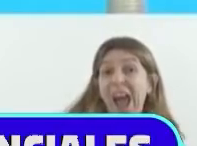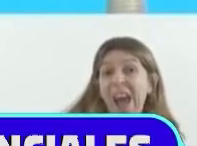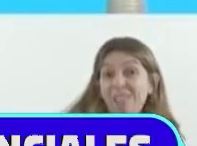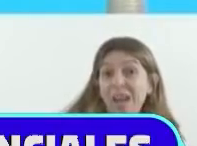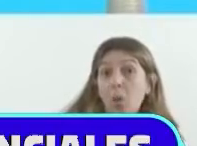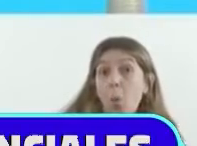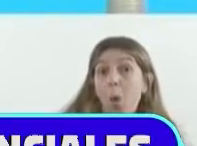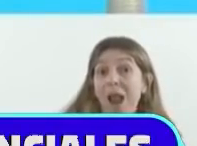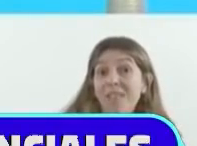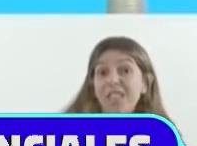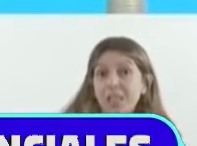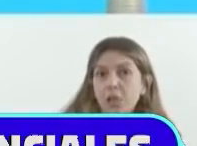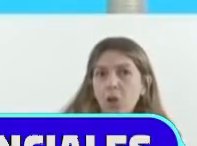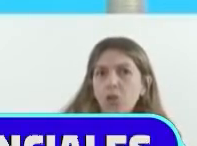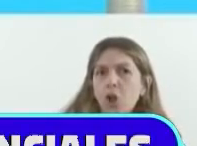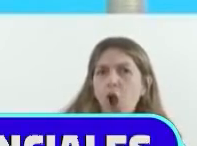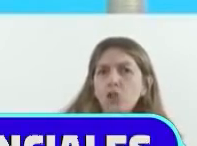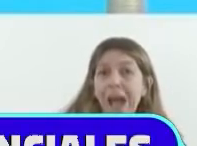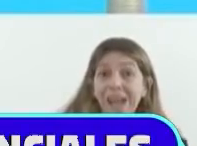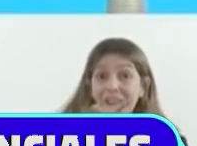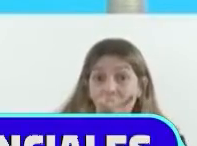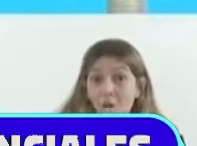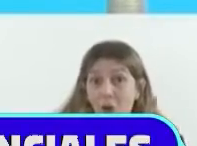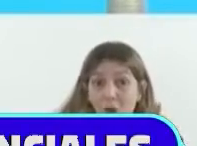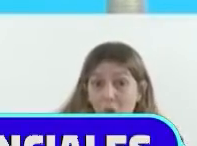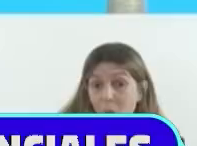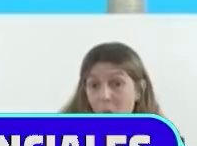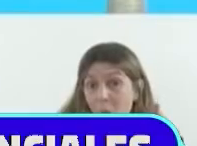contagio ascendió precipitadamente.